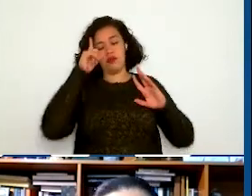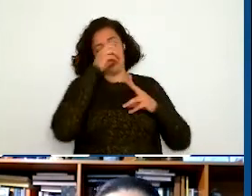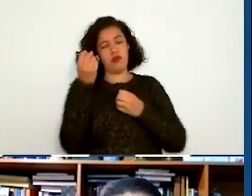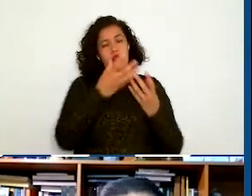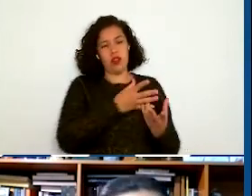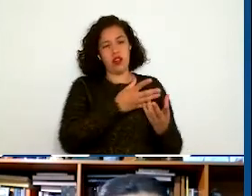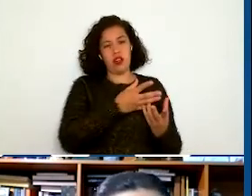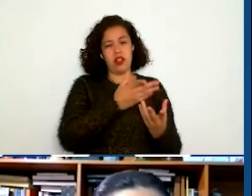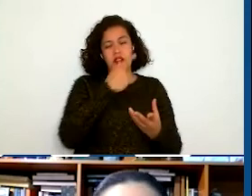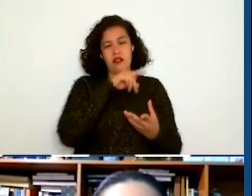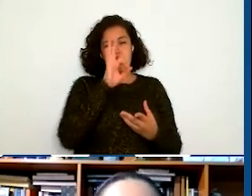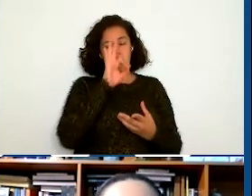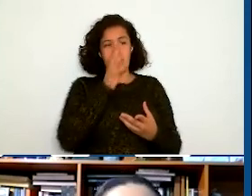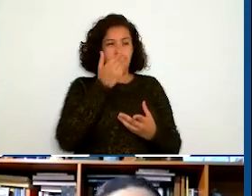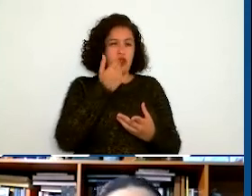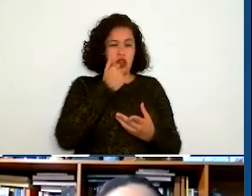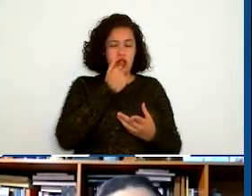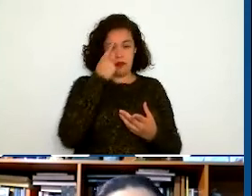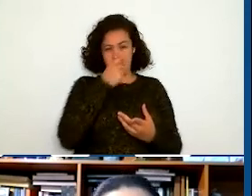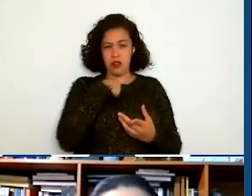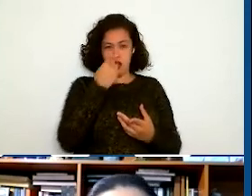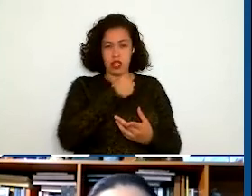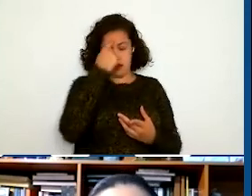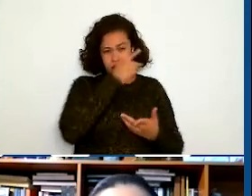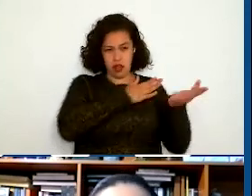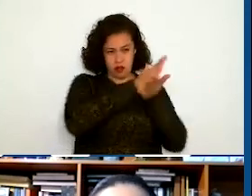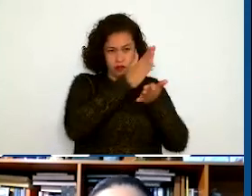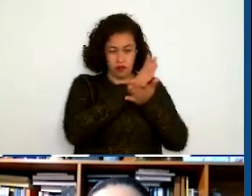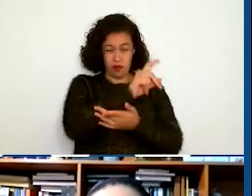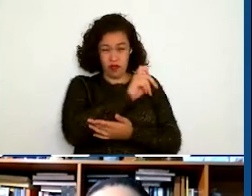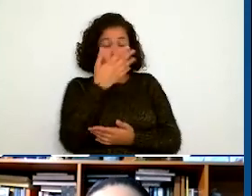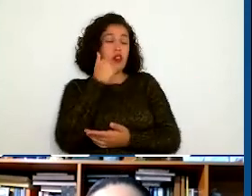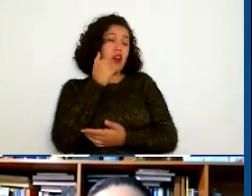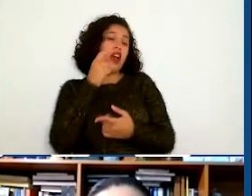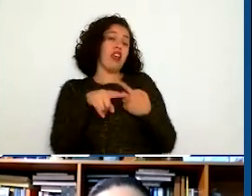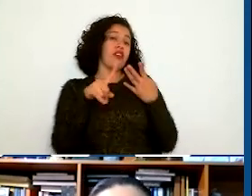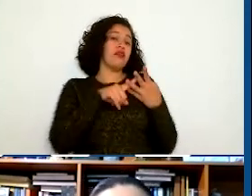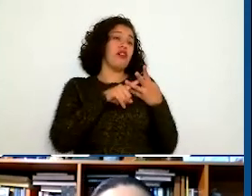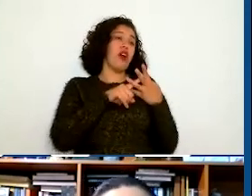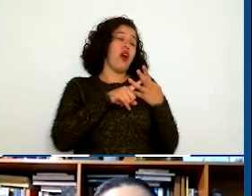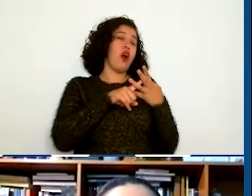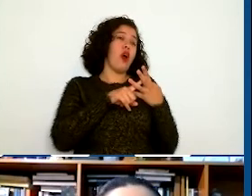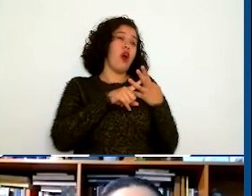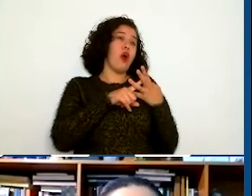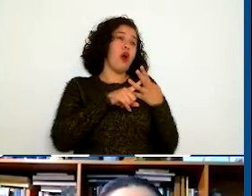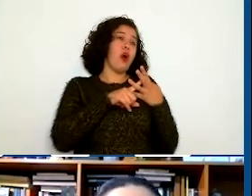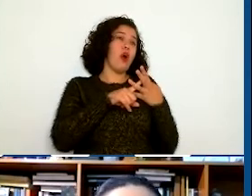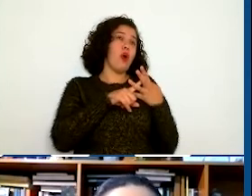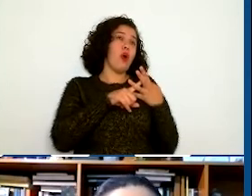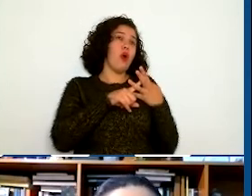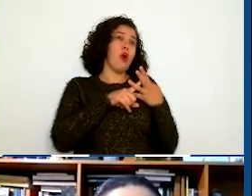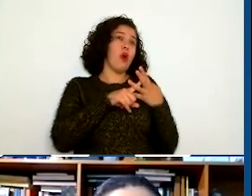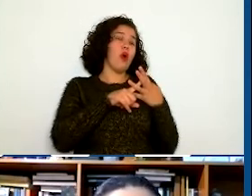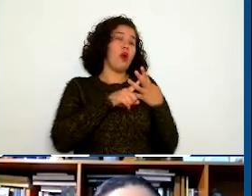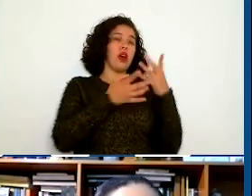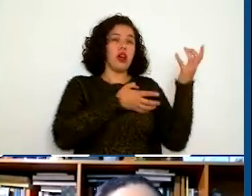que no tengo los recursos también necesarios para hacer mi intervención profesional o que la demanda finalmente al interior del